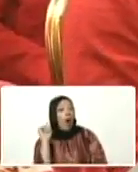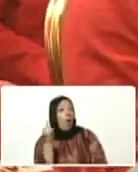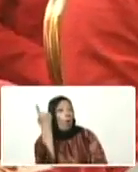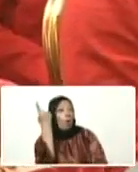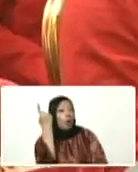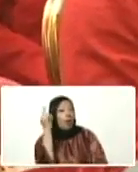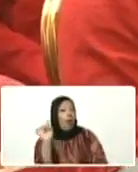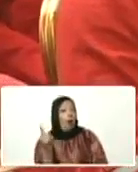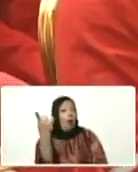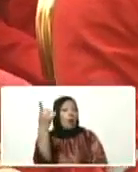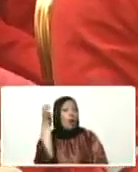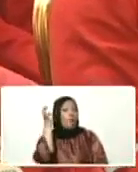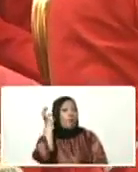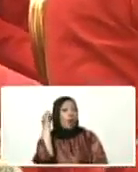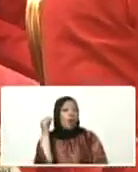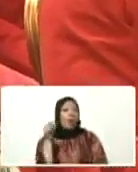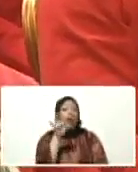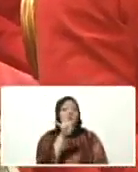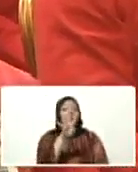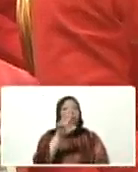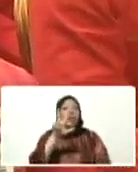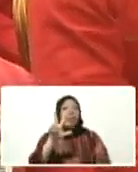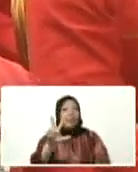una sola mujer entre estos 43,